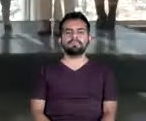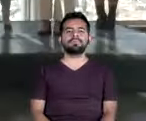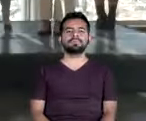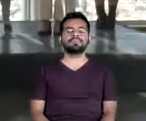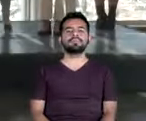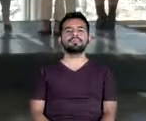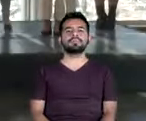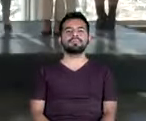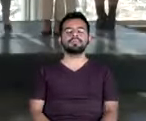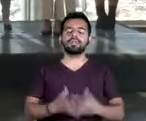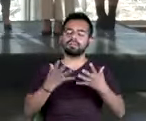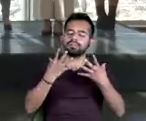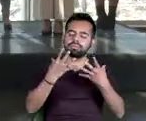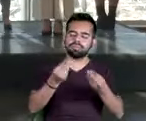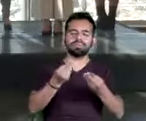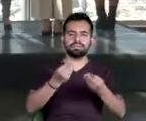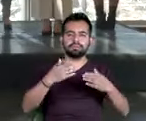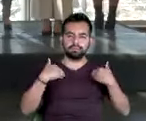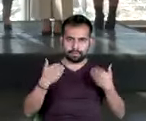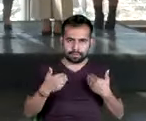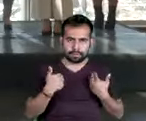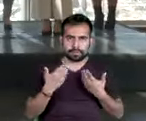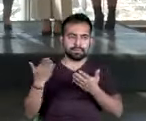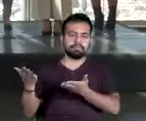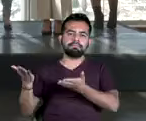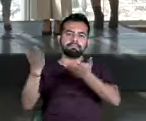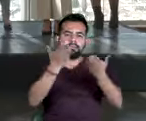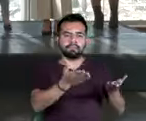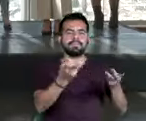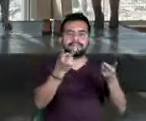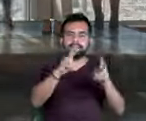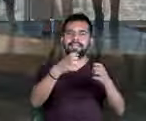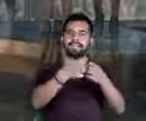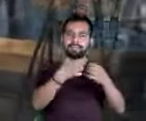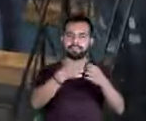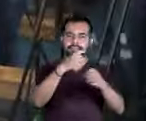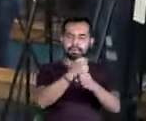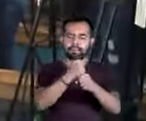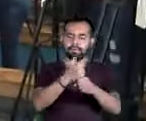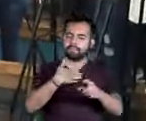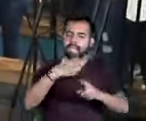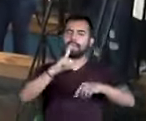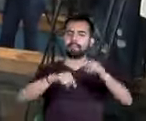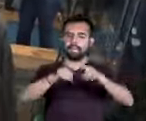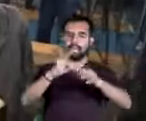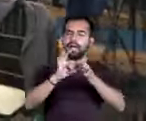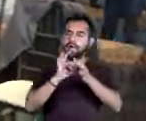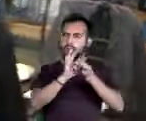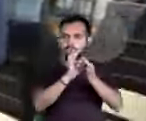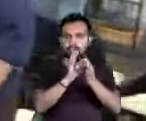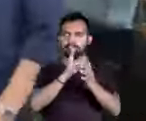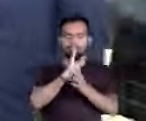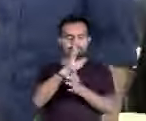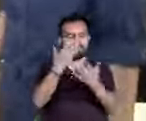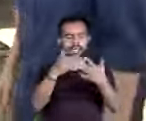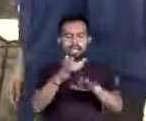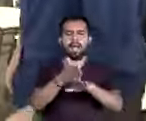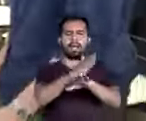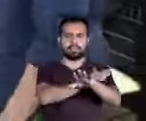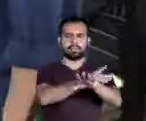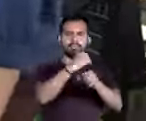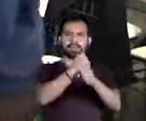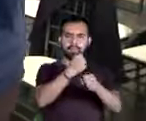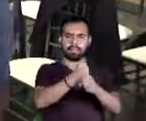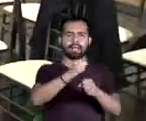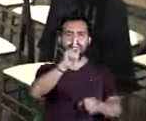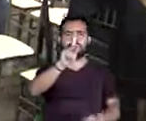Y estoy muy contento y orgulloso de presentar también como parte de este equipo de trabajo a mi amiga, a mi compañera, con quienes hemos hecho ya tareas de gobierno, Karina